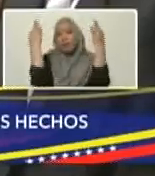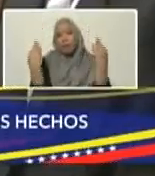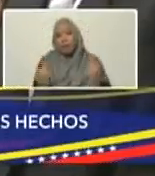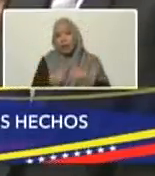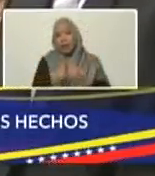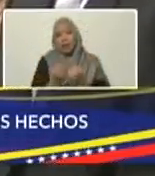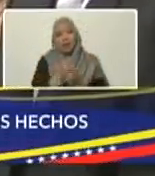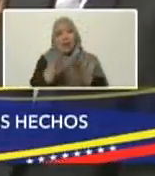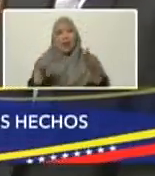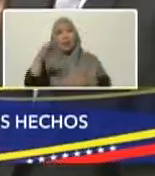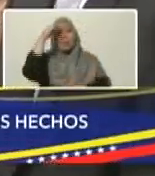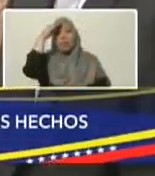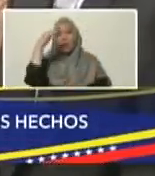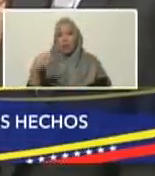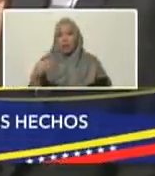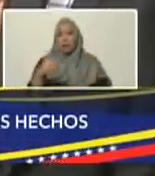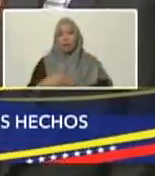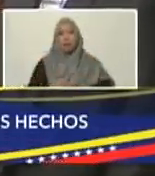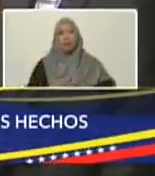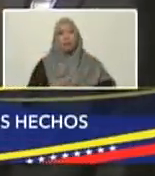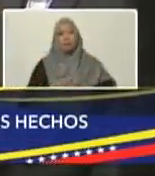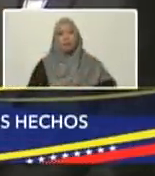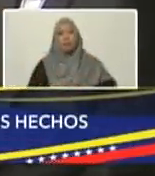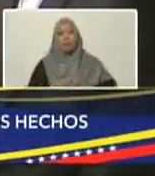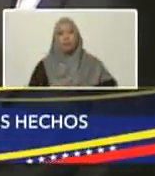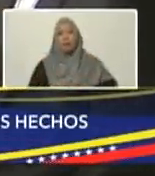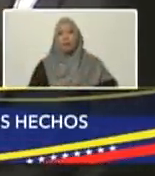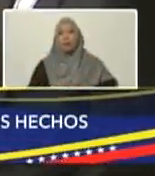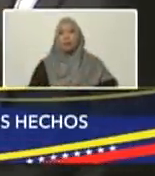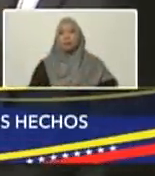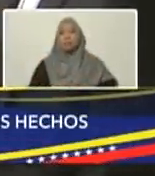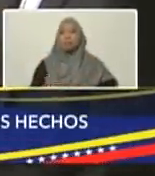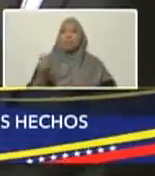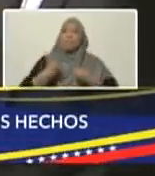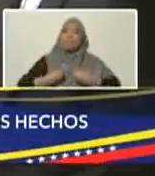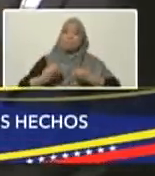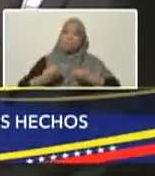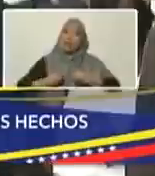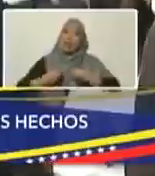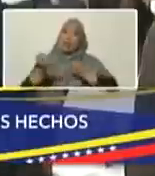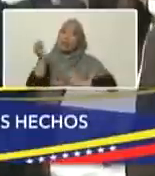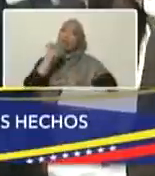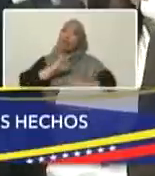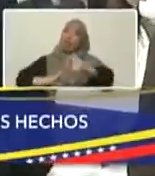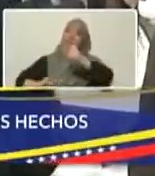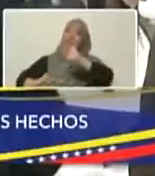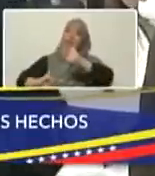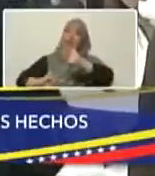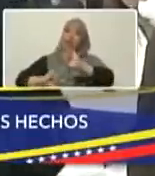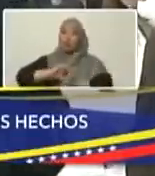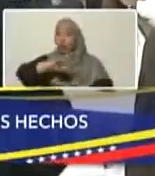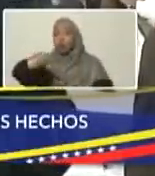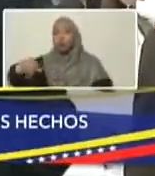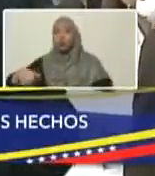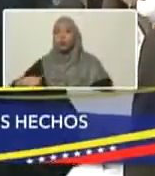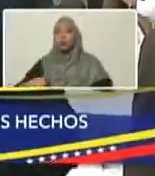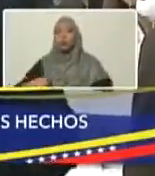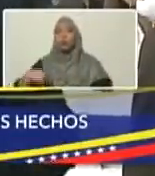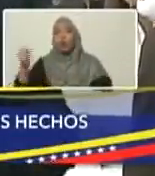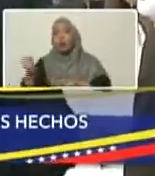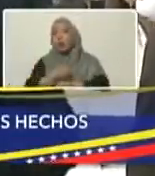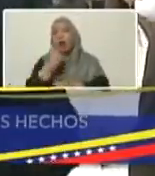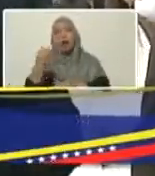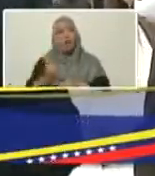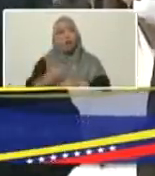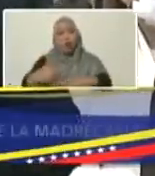gran familia militar. Por ellos damos la vida y por ellos comprometemos